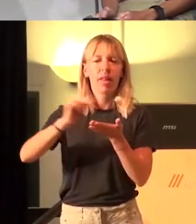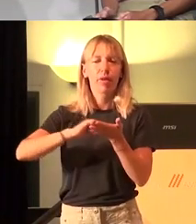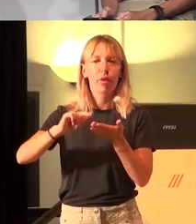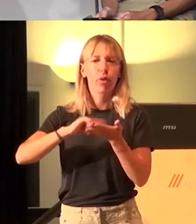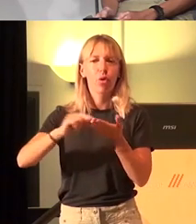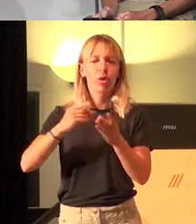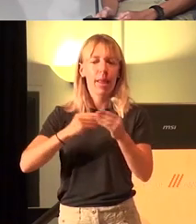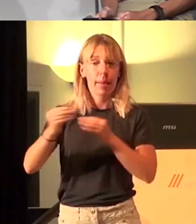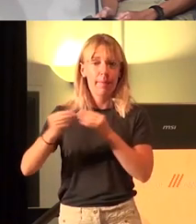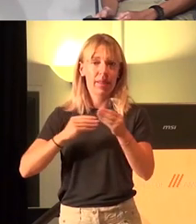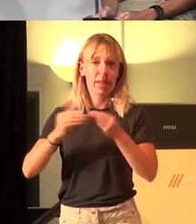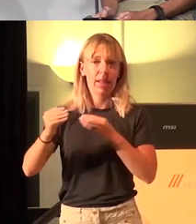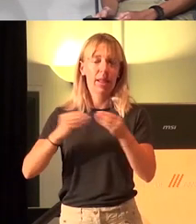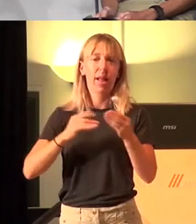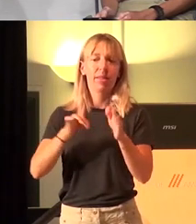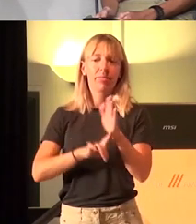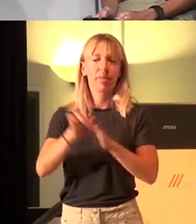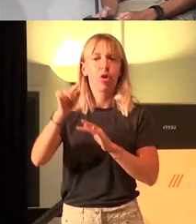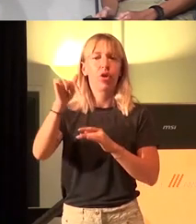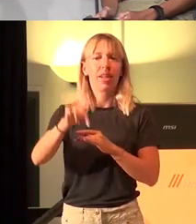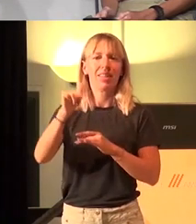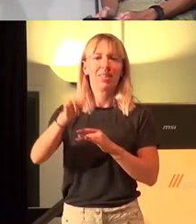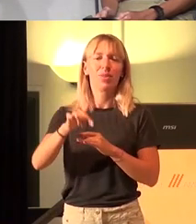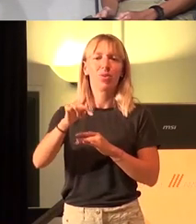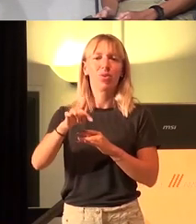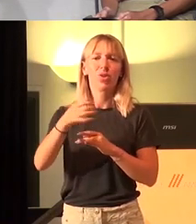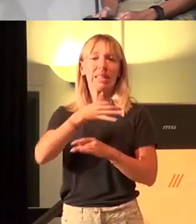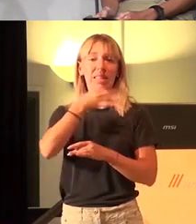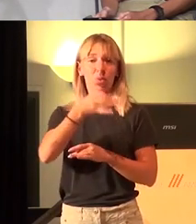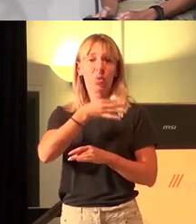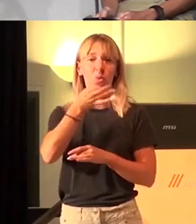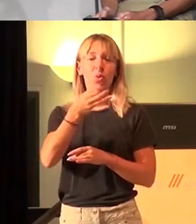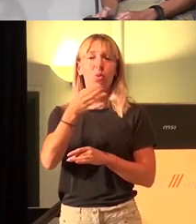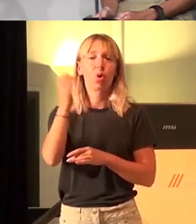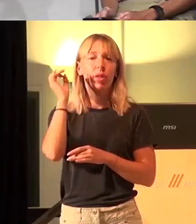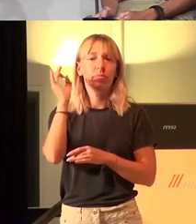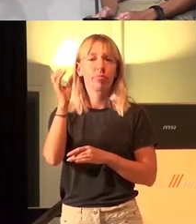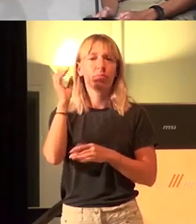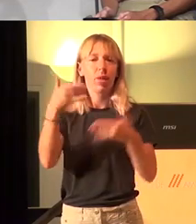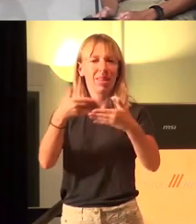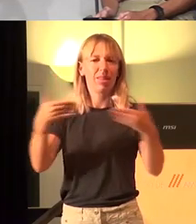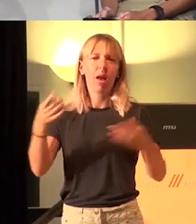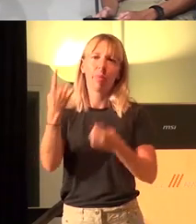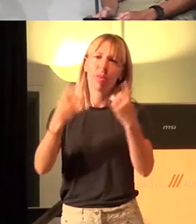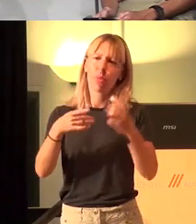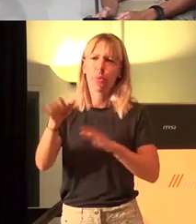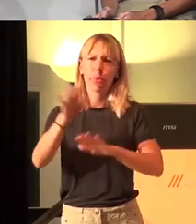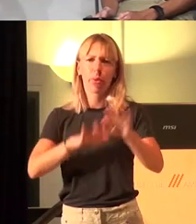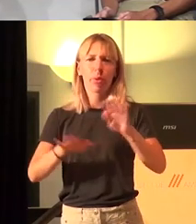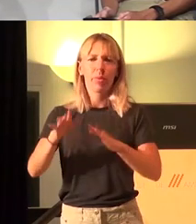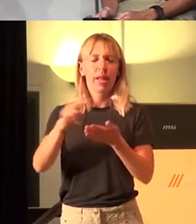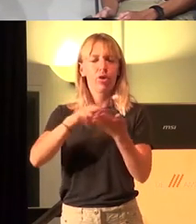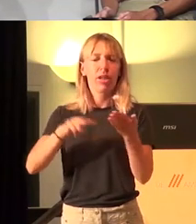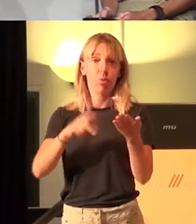de material para desarrollar esos discursos, ¿no?, expositivos que muchas veces son muy complicados en